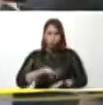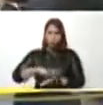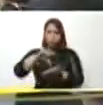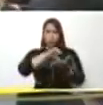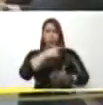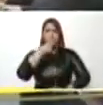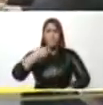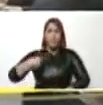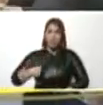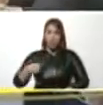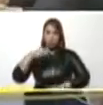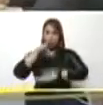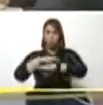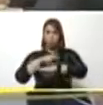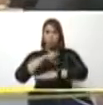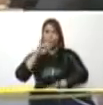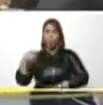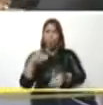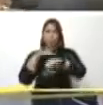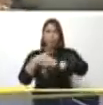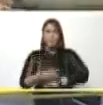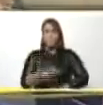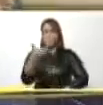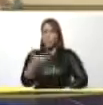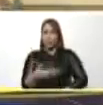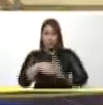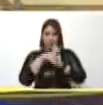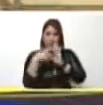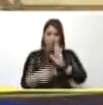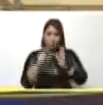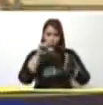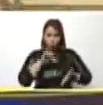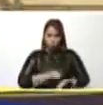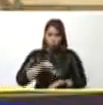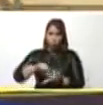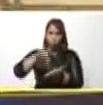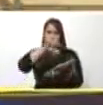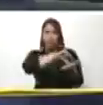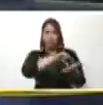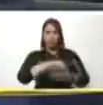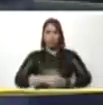Jorge Rodríguez, tan importante, el derecho a la ciudad,